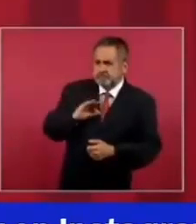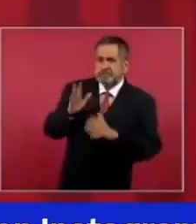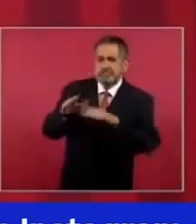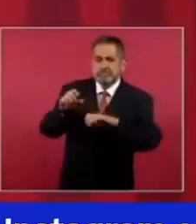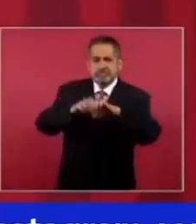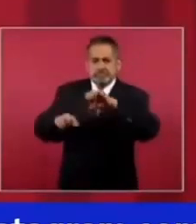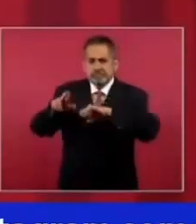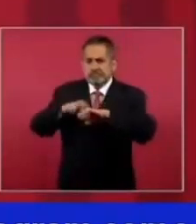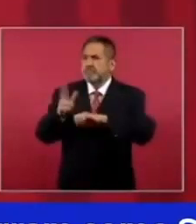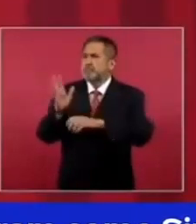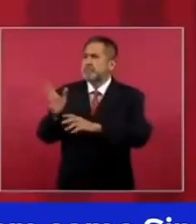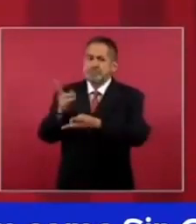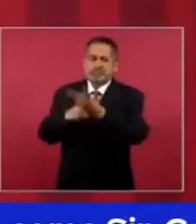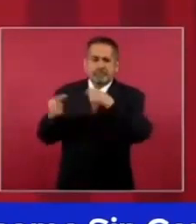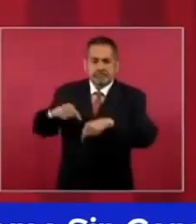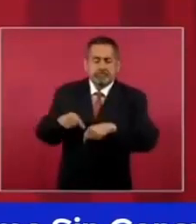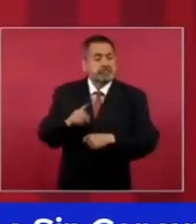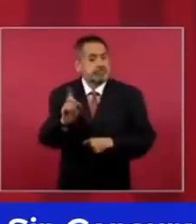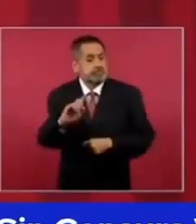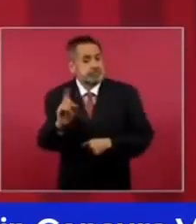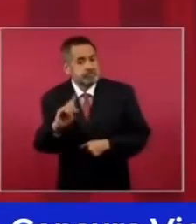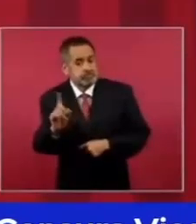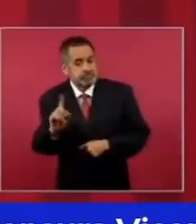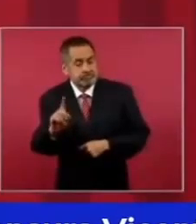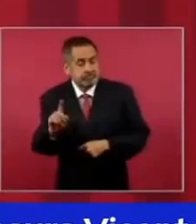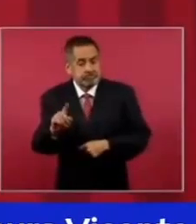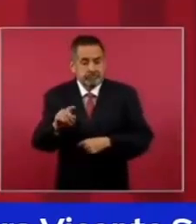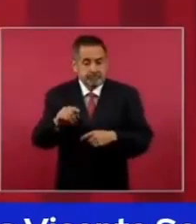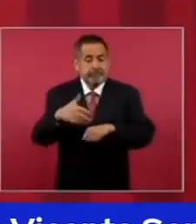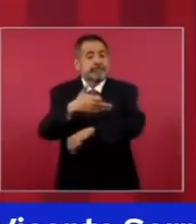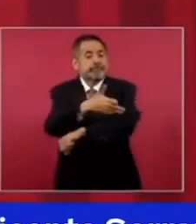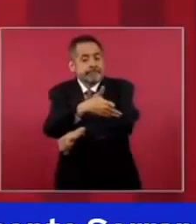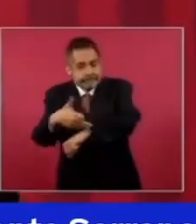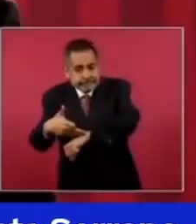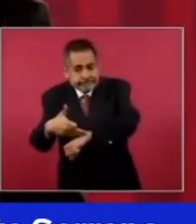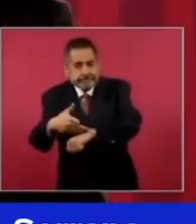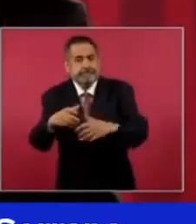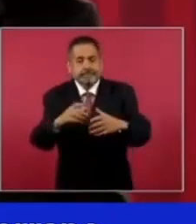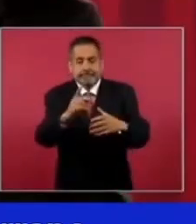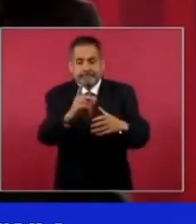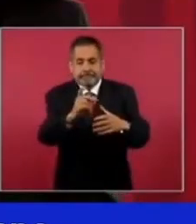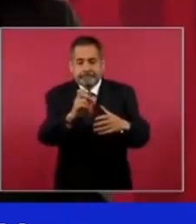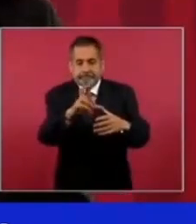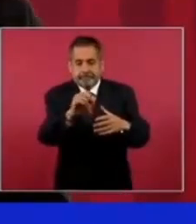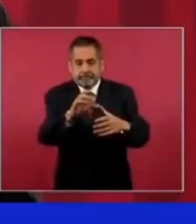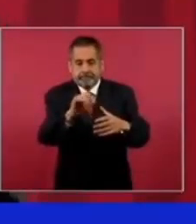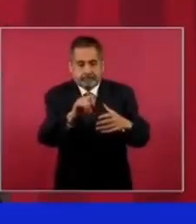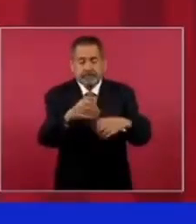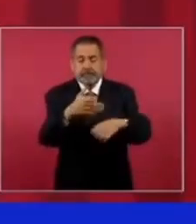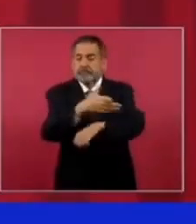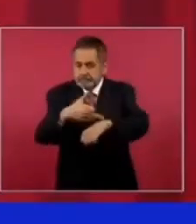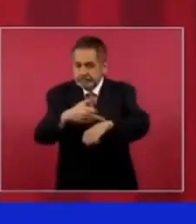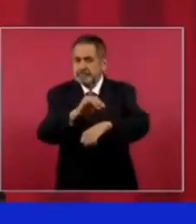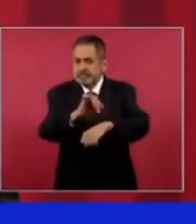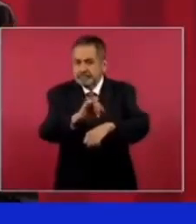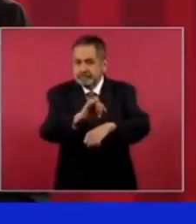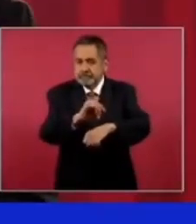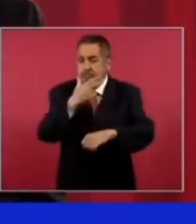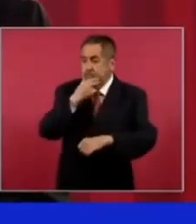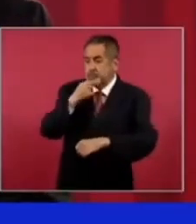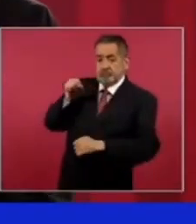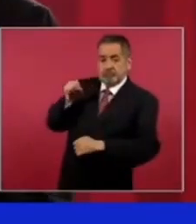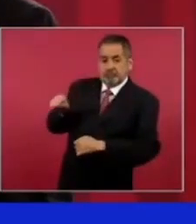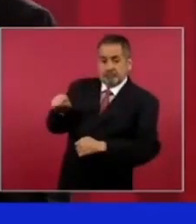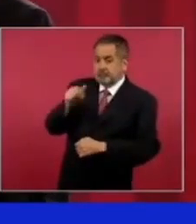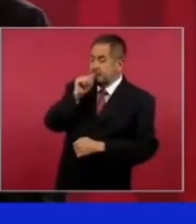que no te lo digan, que no te lo cuenten, querido Ricardo, a usted que nos ve, que nos escucha, que no le digan, que no le cuenten. Esto fue lo que cuestionó Mara Rivera hoy en